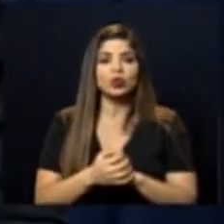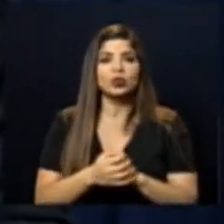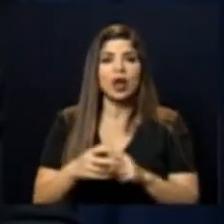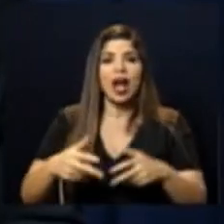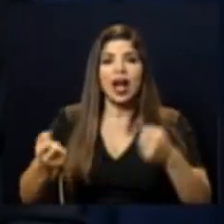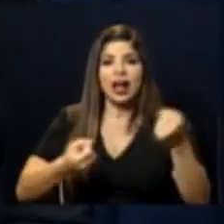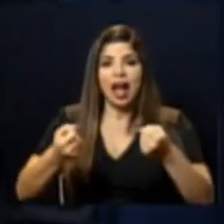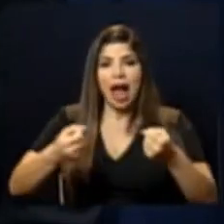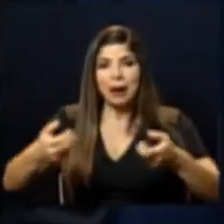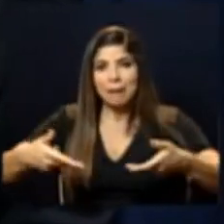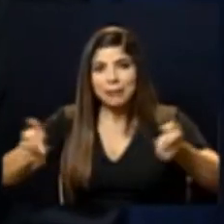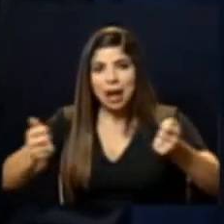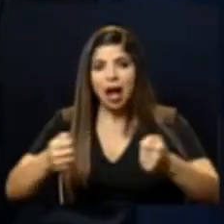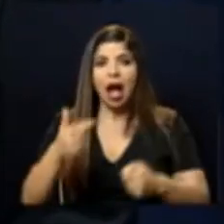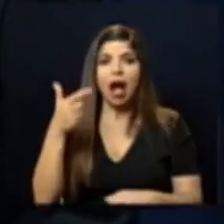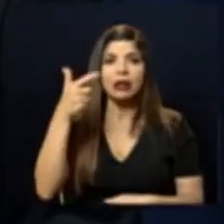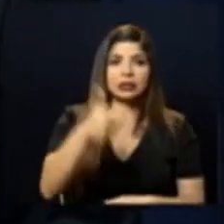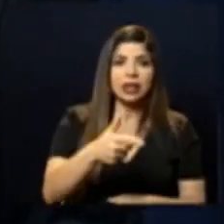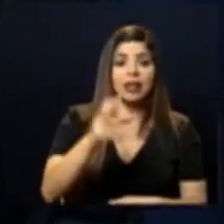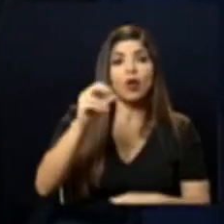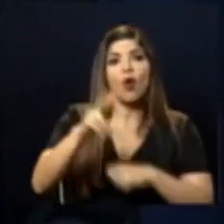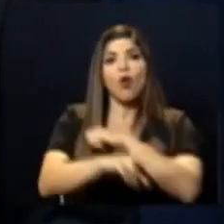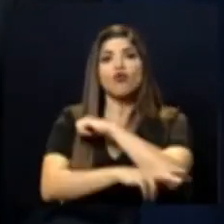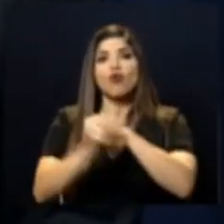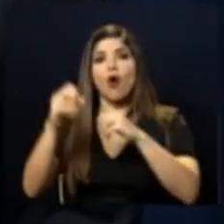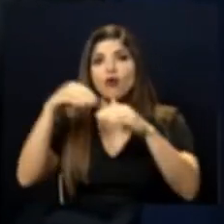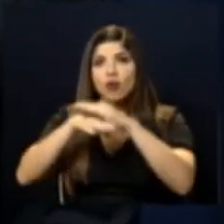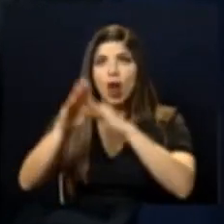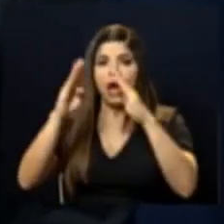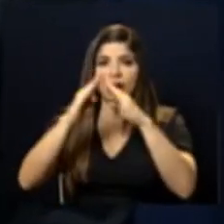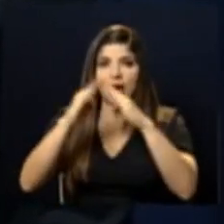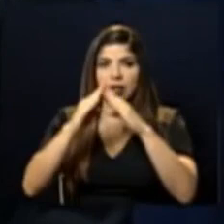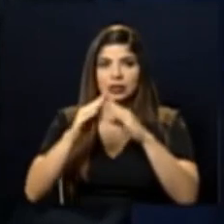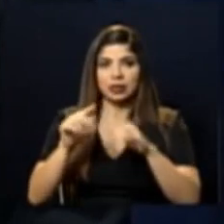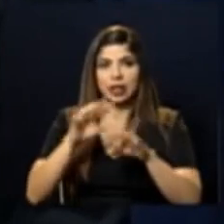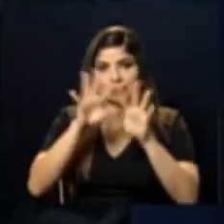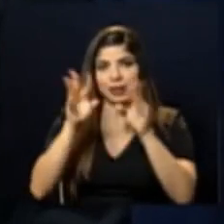de vehículos, asaltos y robos a vivienda.